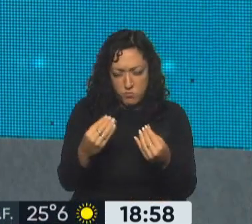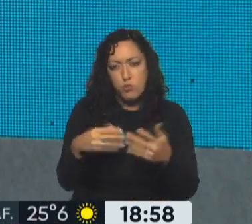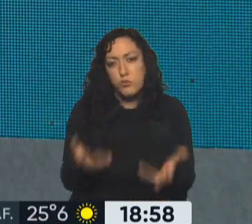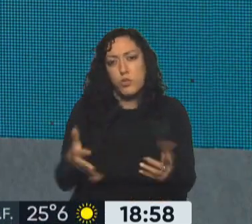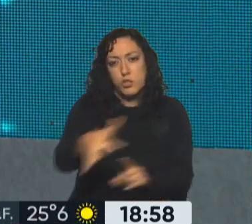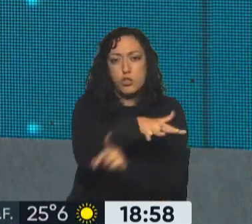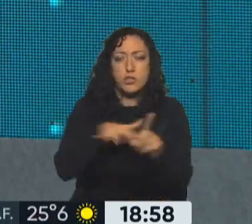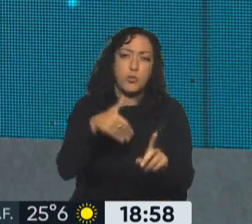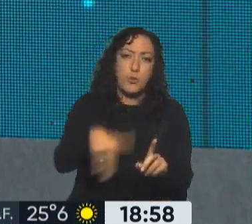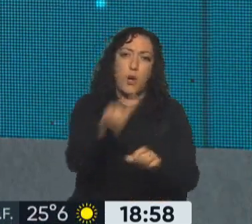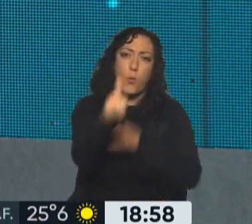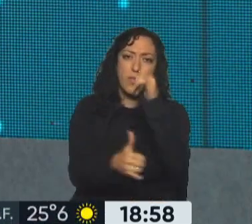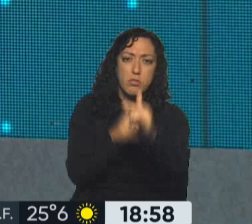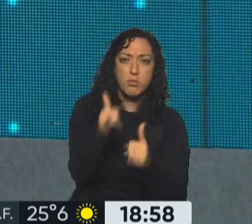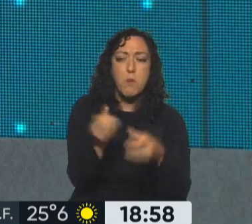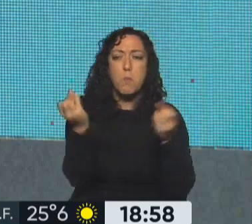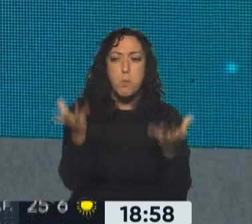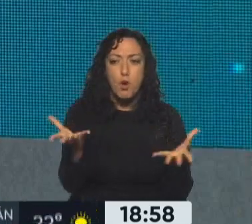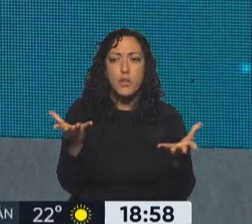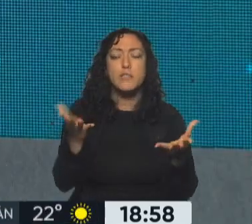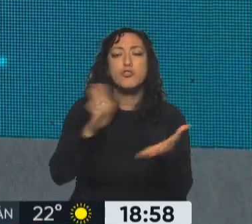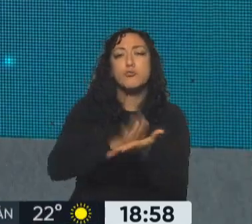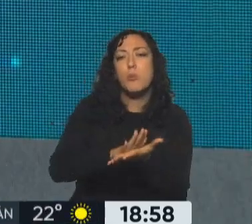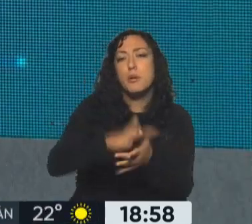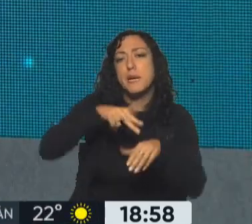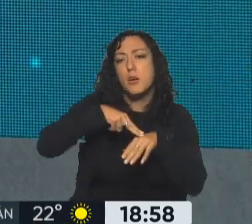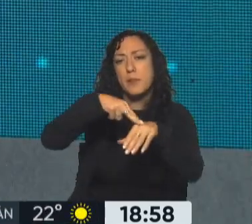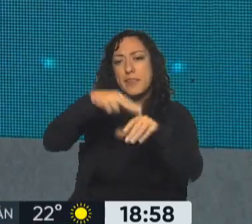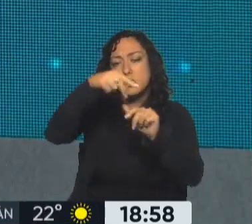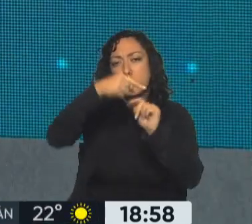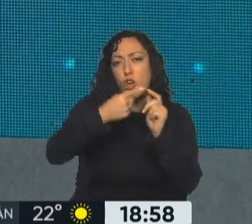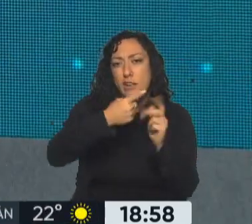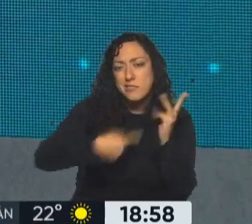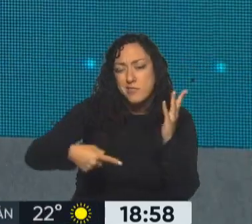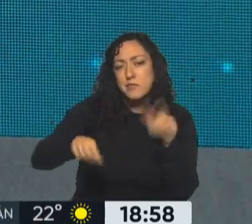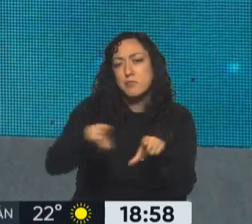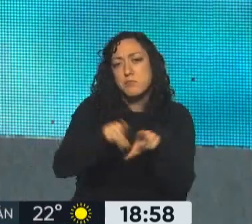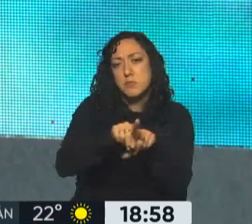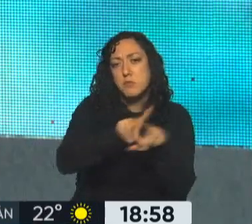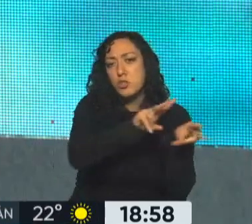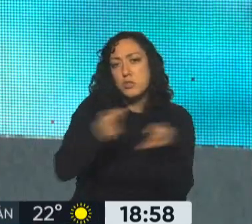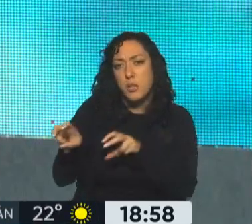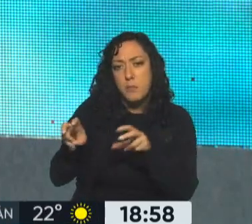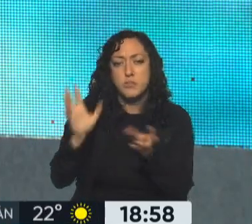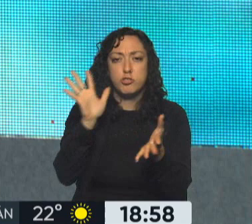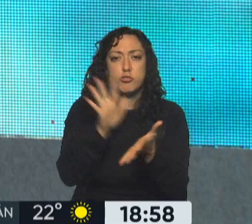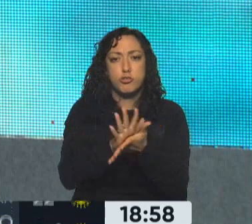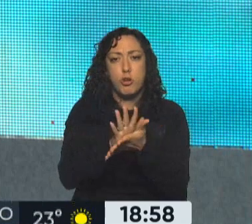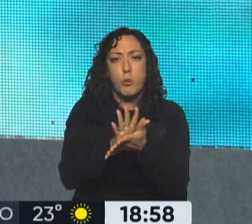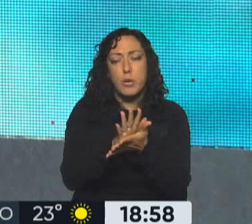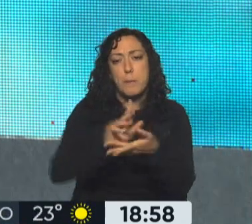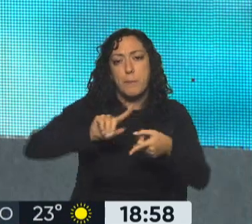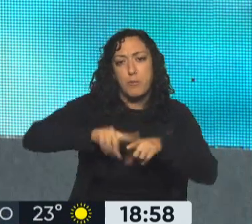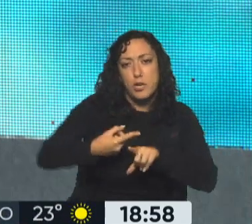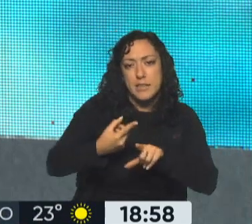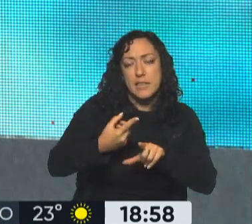un contexto, porque tiene que ver con la sugerencia a la hora de abordar ciertas temáticas relacionadas con la